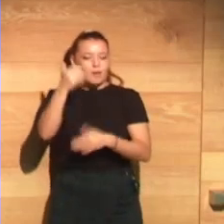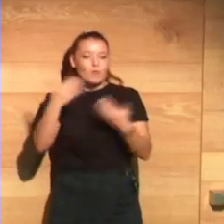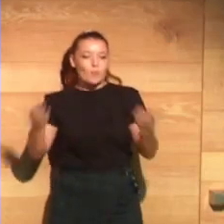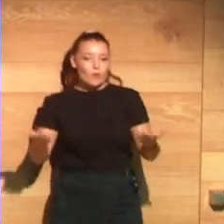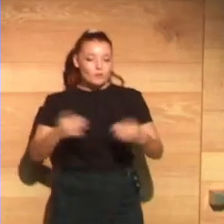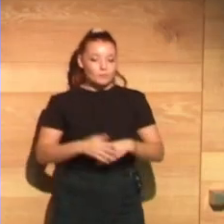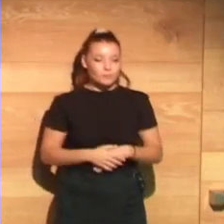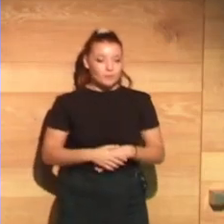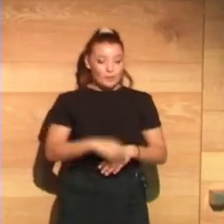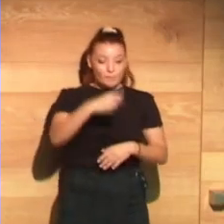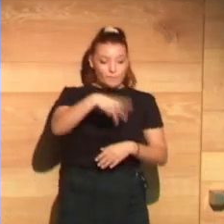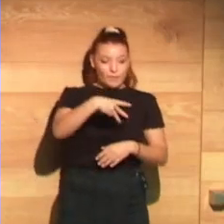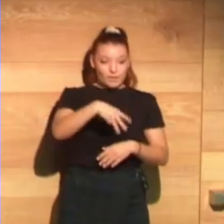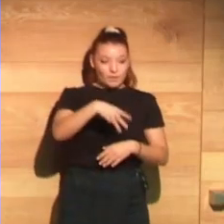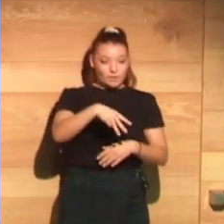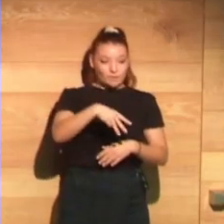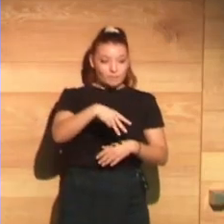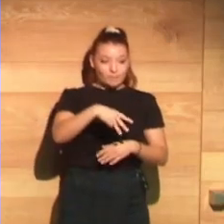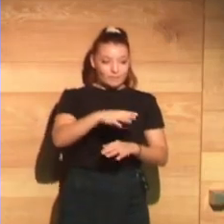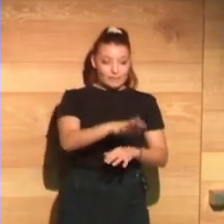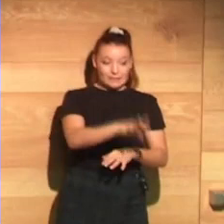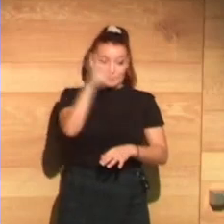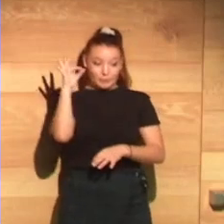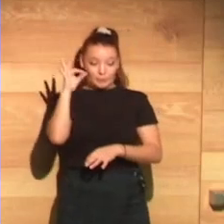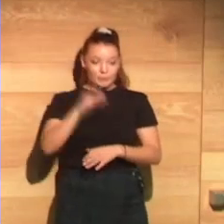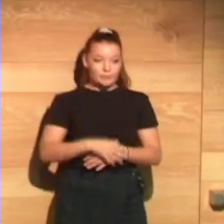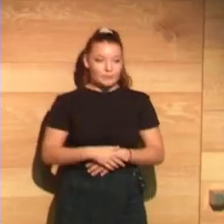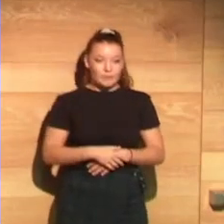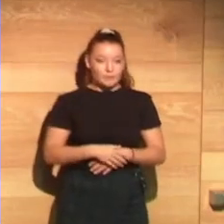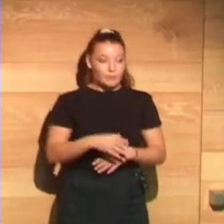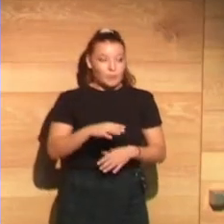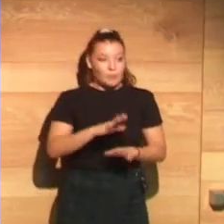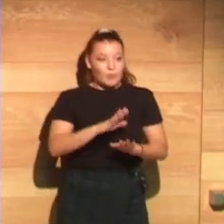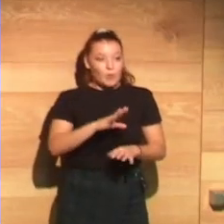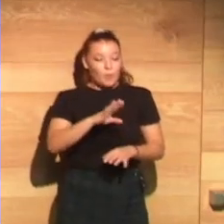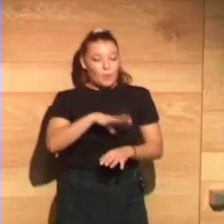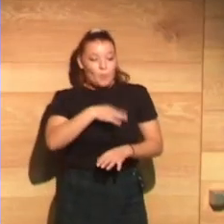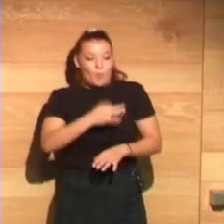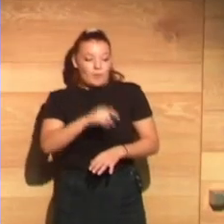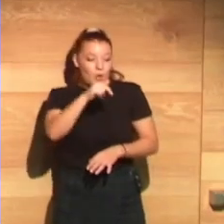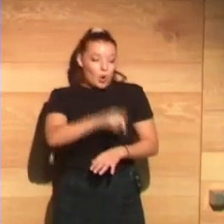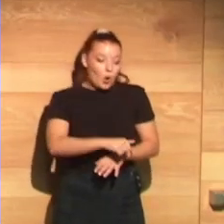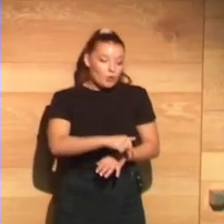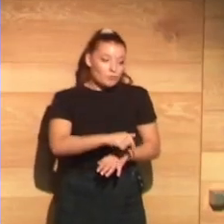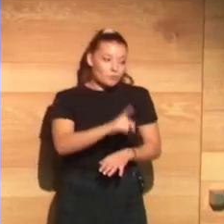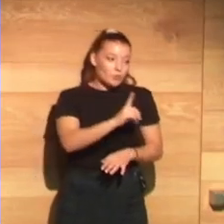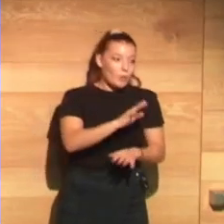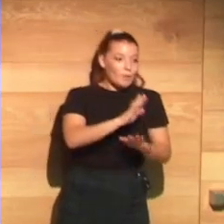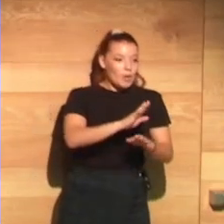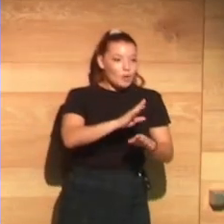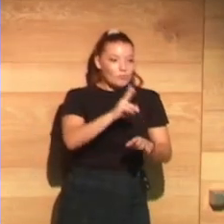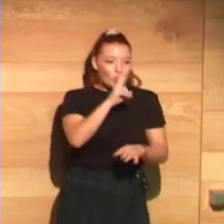para ver cuál es más interesante. Y fíjate, ¿no? Que Marilyn salió, se guardó y volvió a salir,